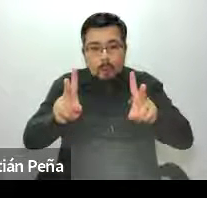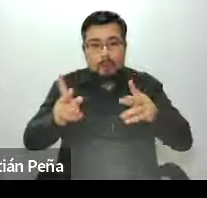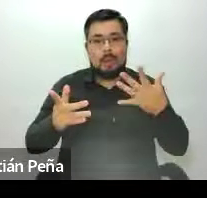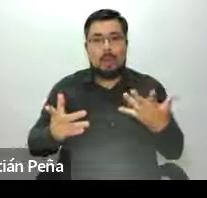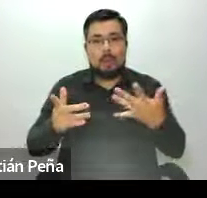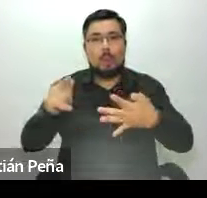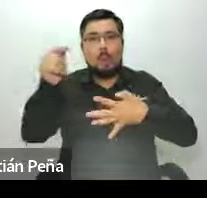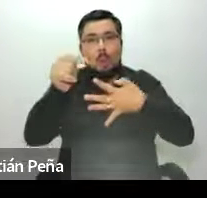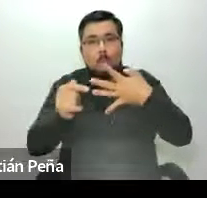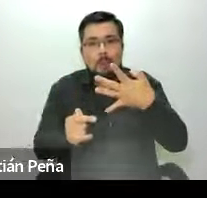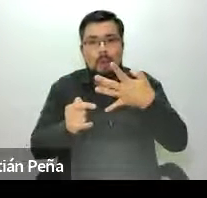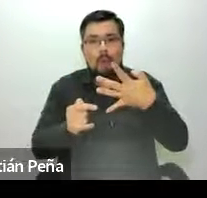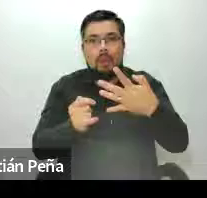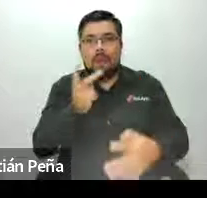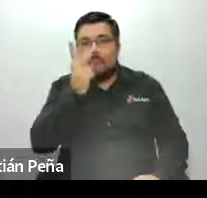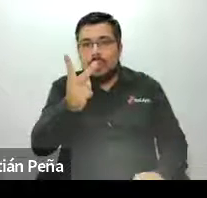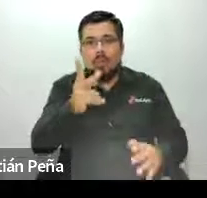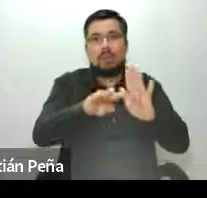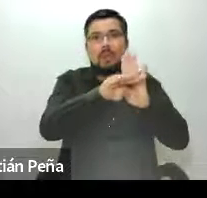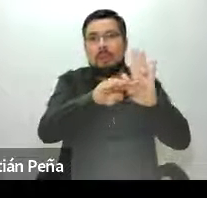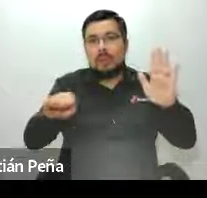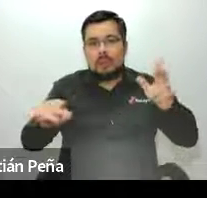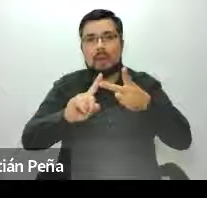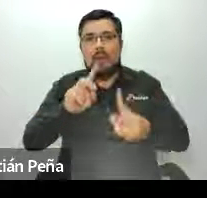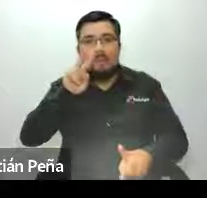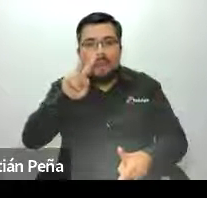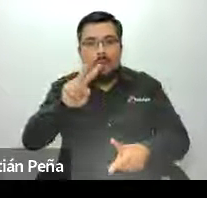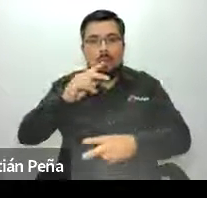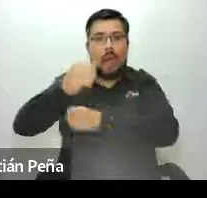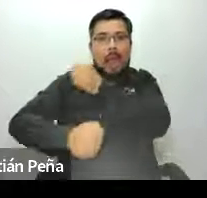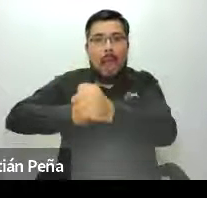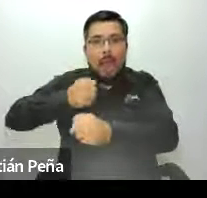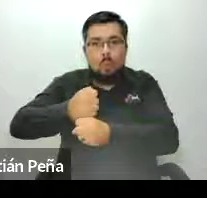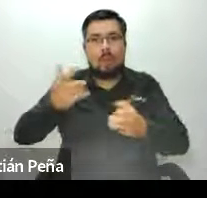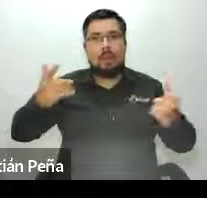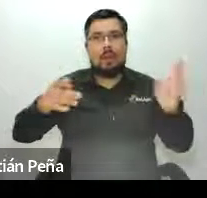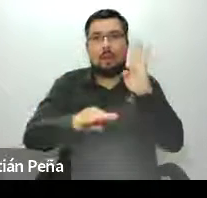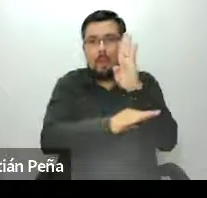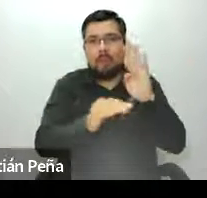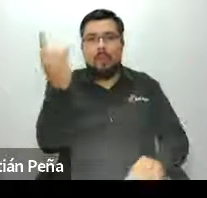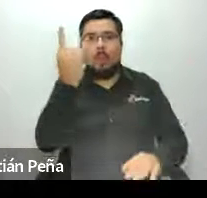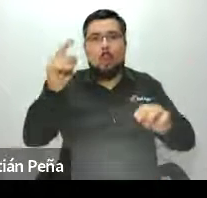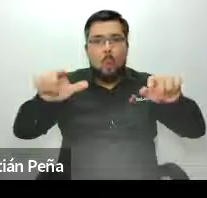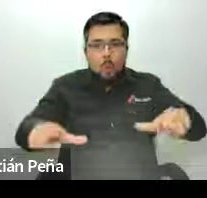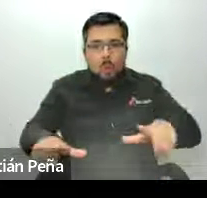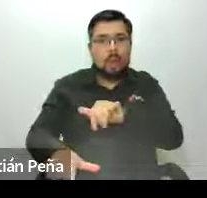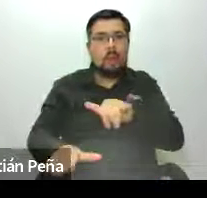Esta visión transversal, esta visión anual, esta visión en base a unidades, que después vamos a mostrarles un